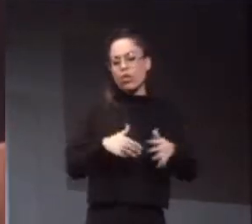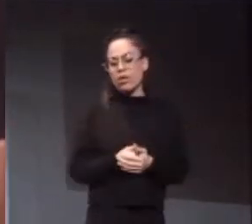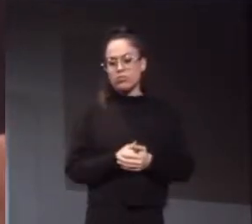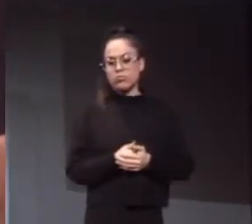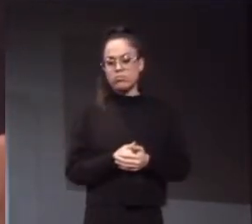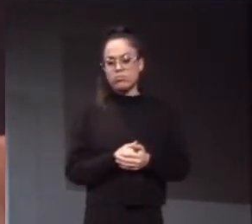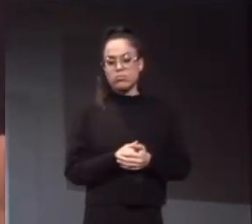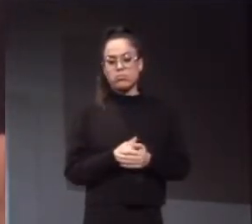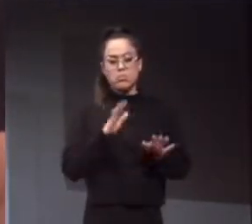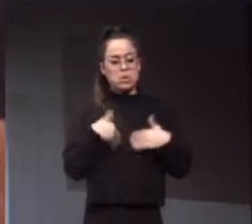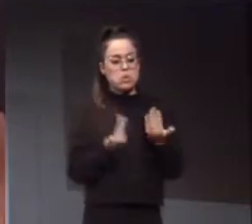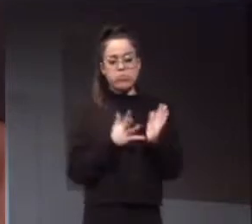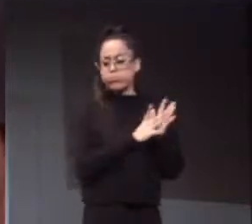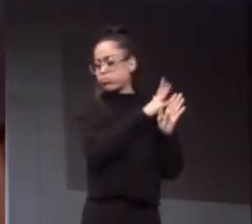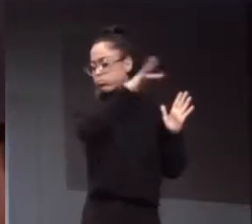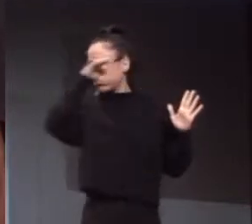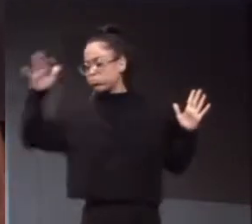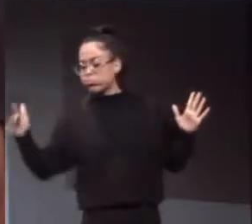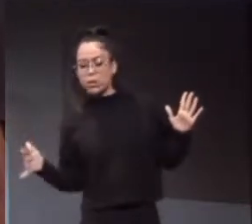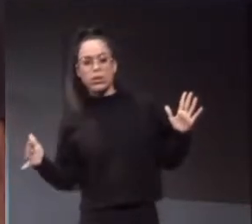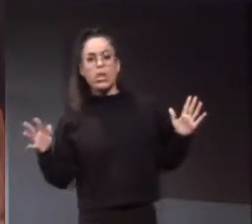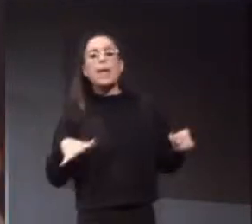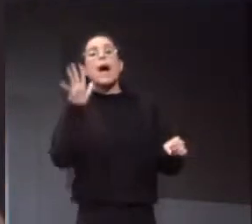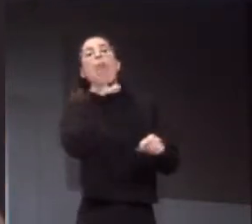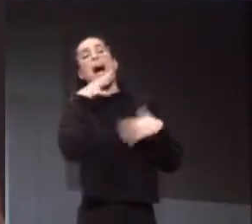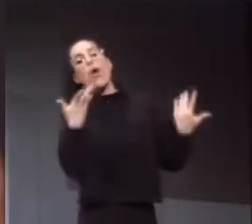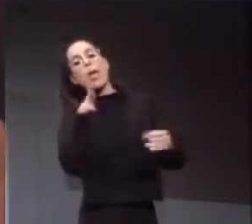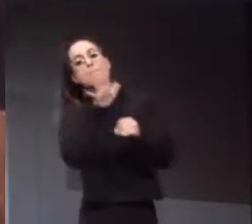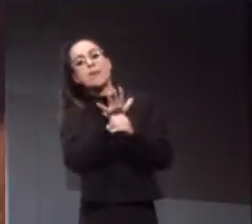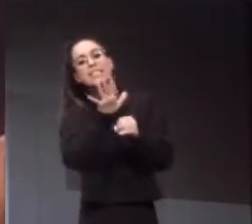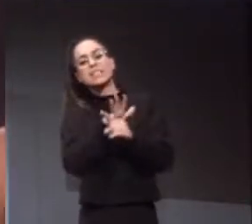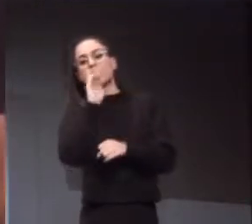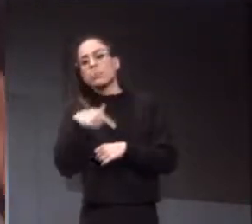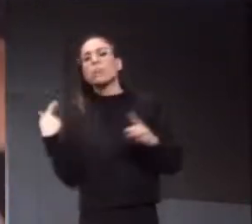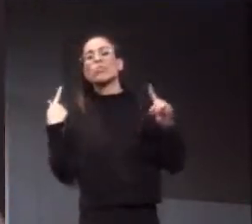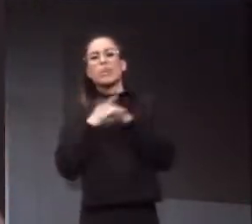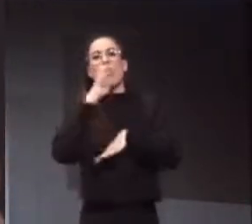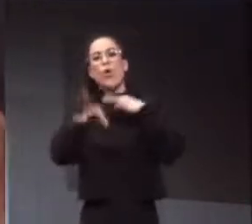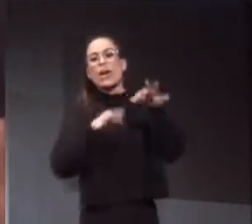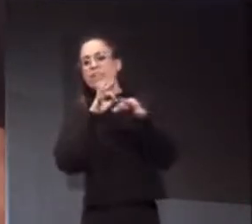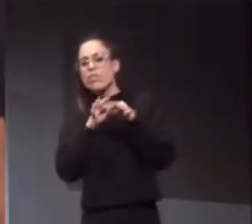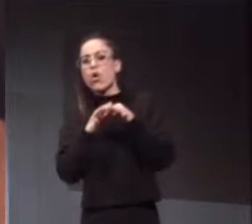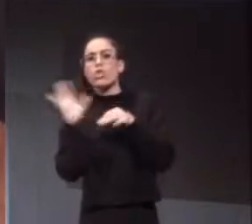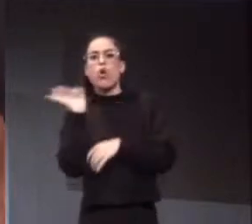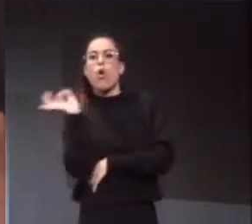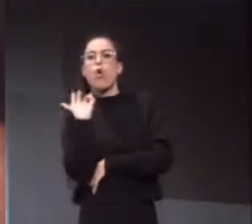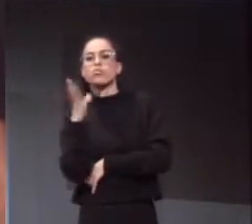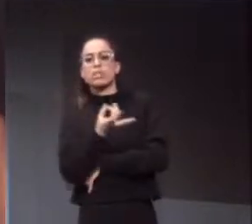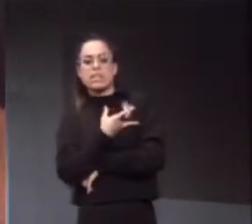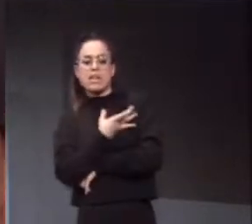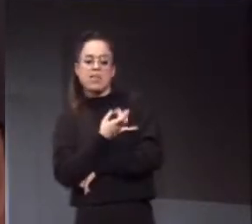toda la temporada y abiertos los martes a que organizaciones sindicatos para criticar todos pocos pero